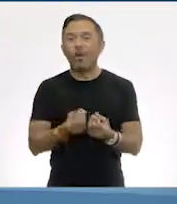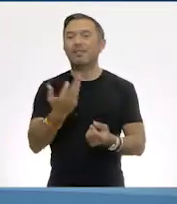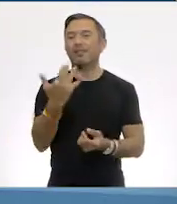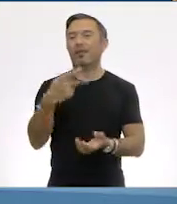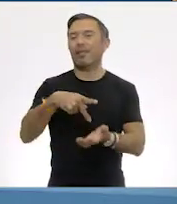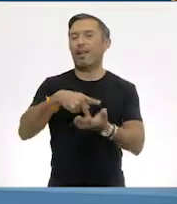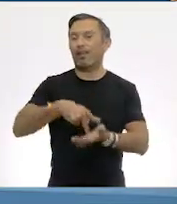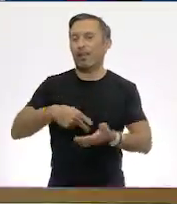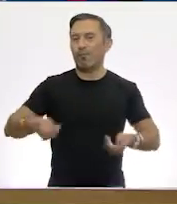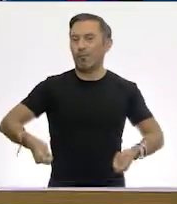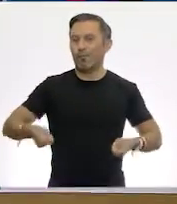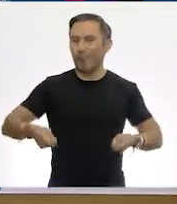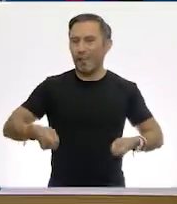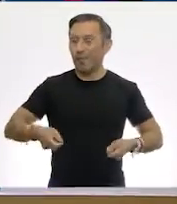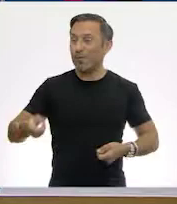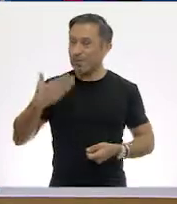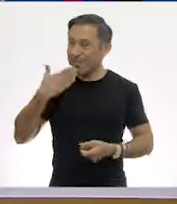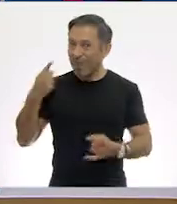Muy bien.